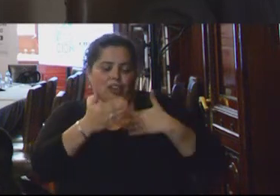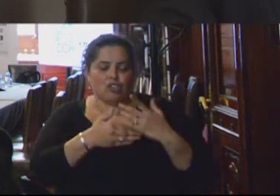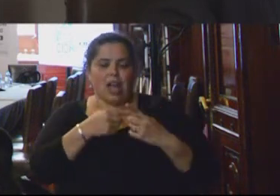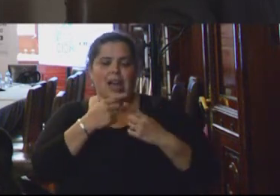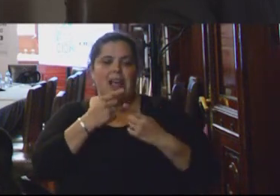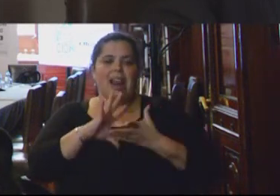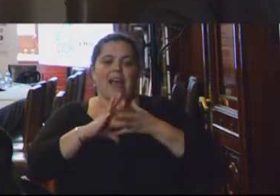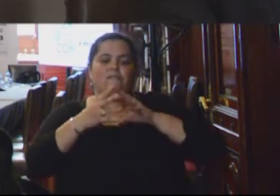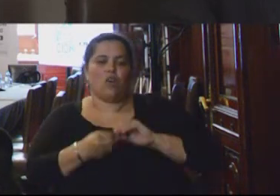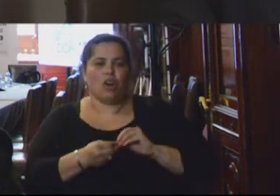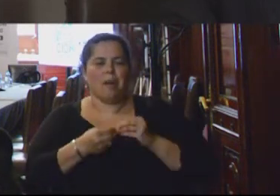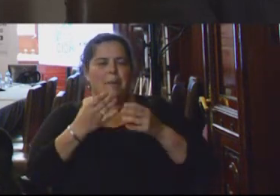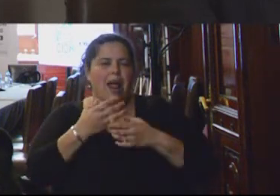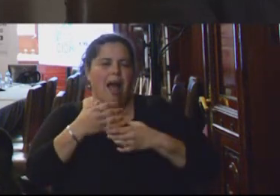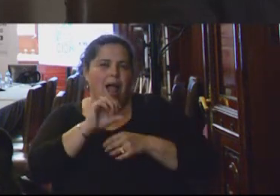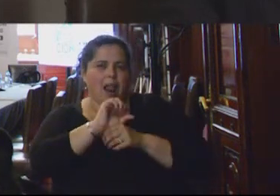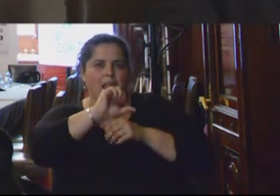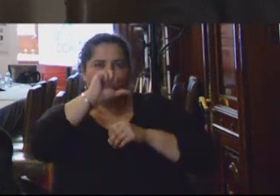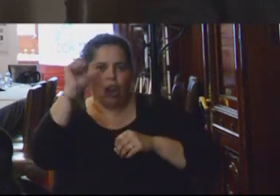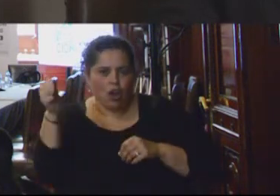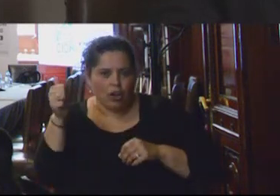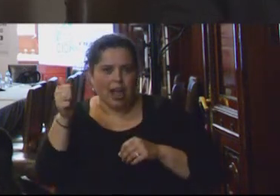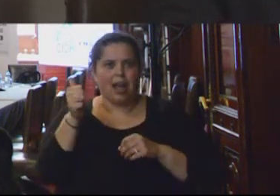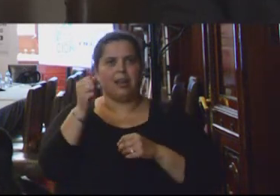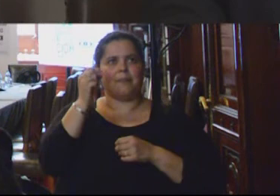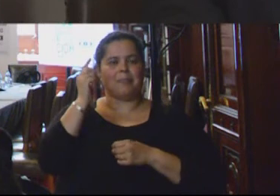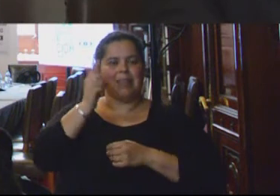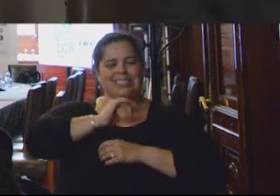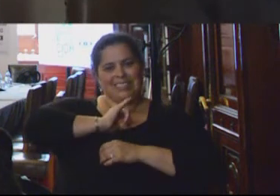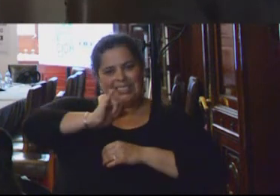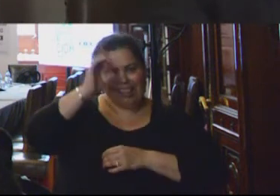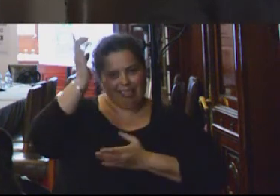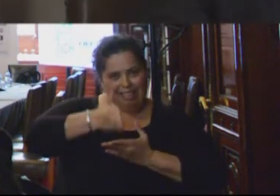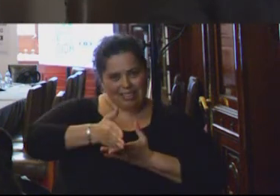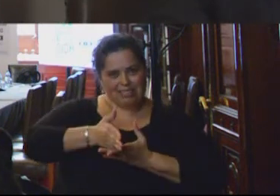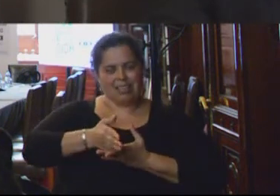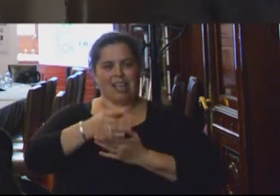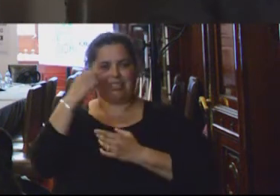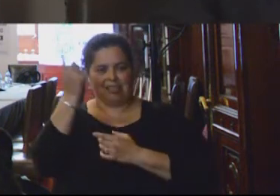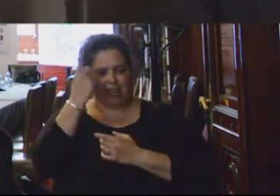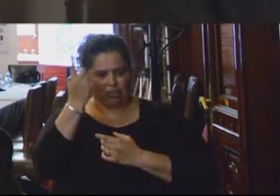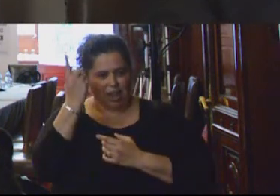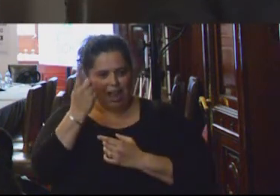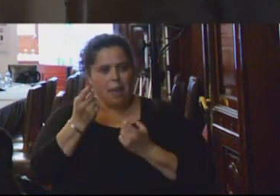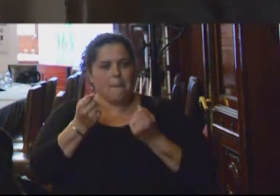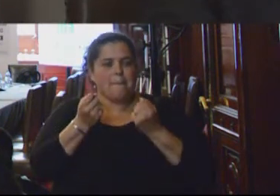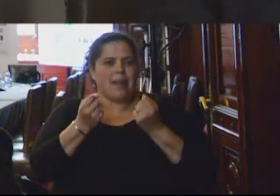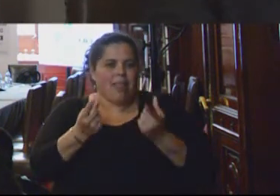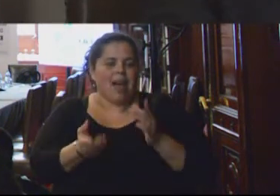efectivo cumplimiento de las sentencias internacionales que vayan en línea de garantizar la libertad de